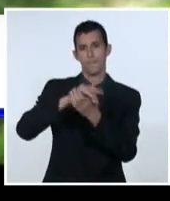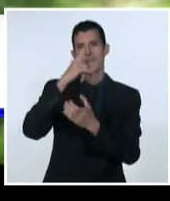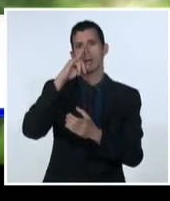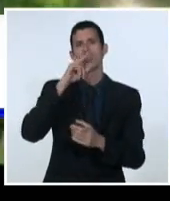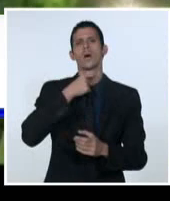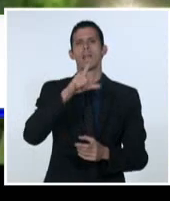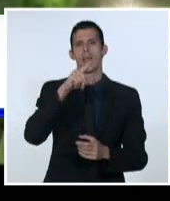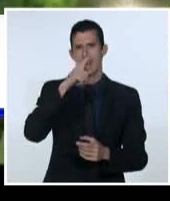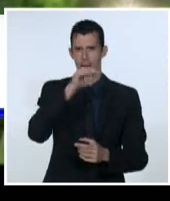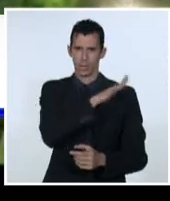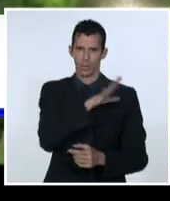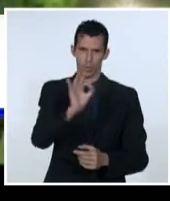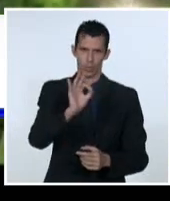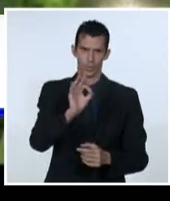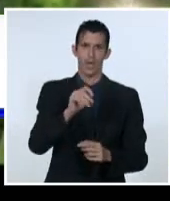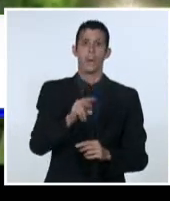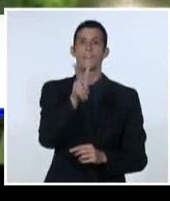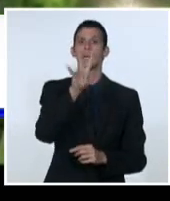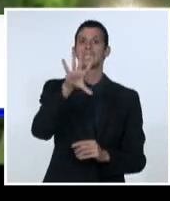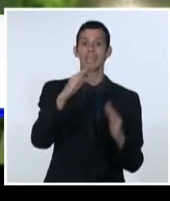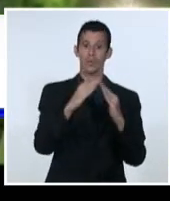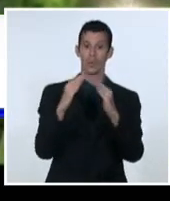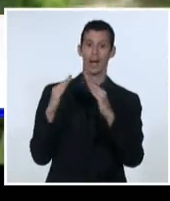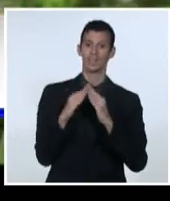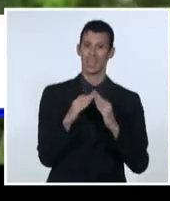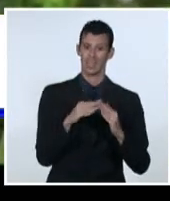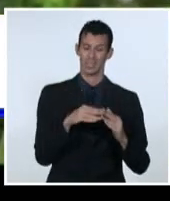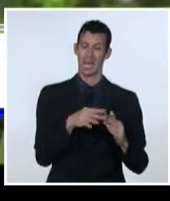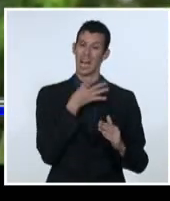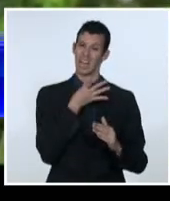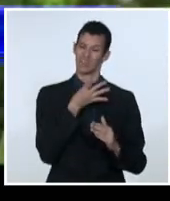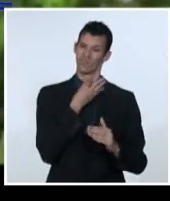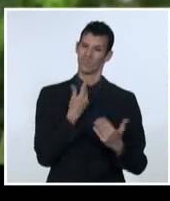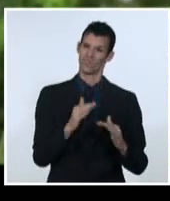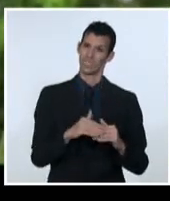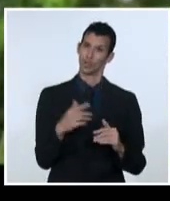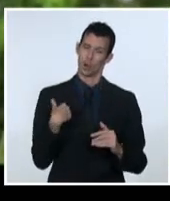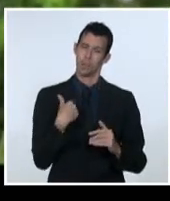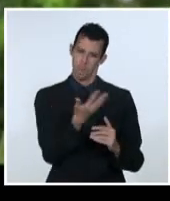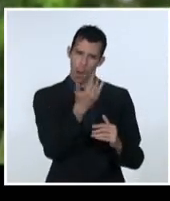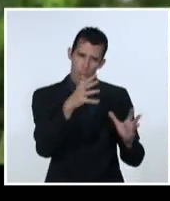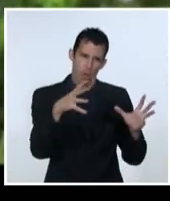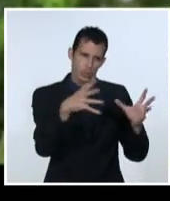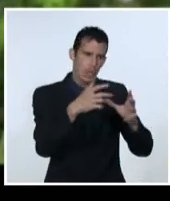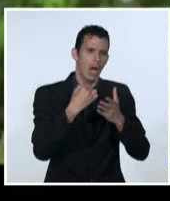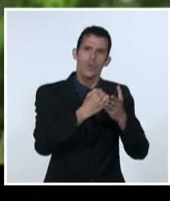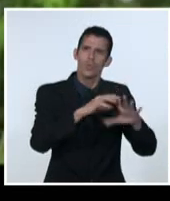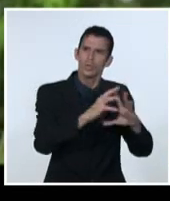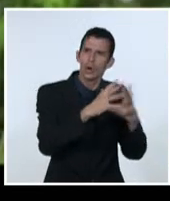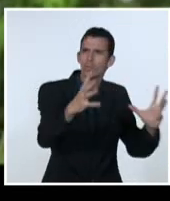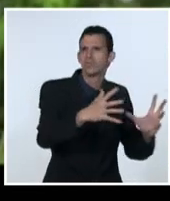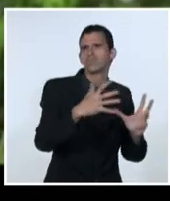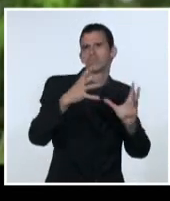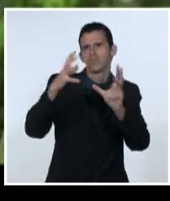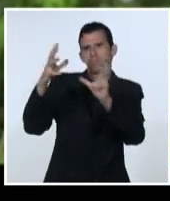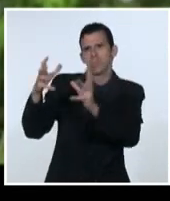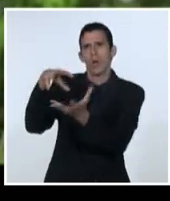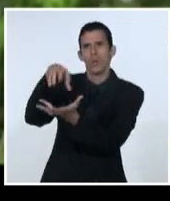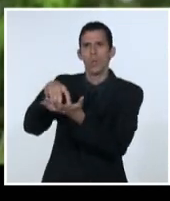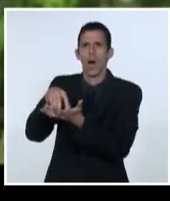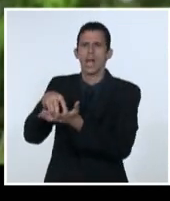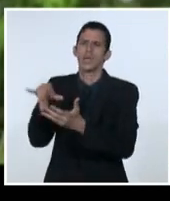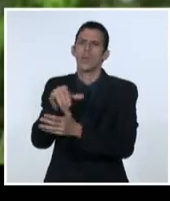hemos evacuado ahí en la zona del Canal del Consejo popular Bolívar También tenemos allí un total de